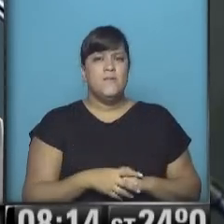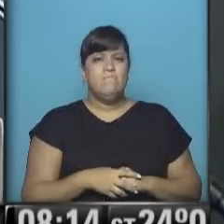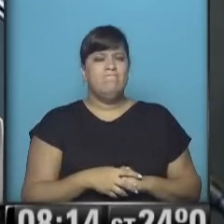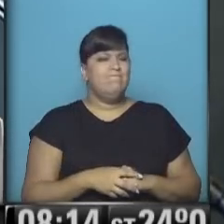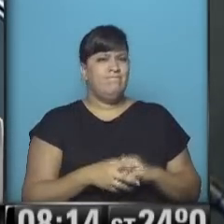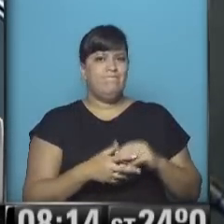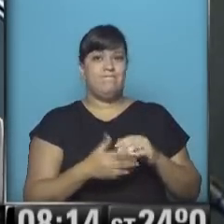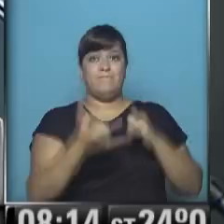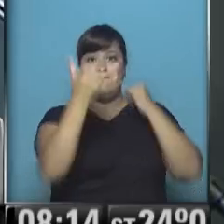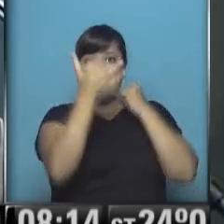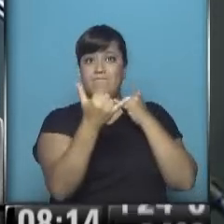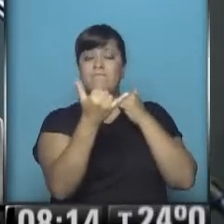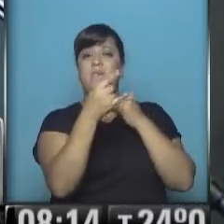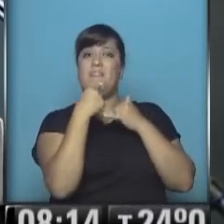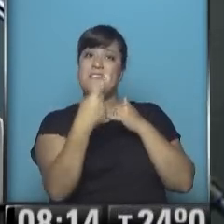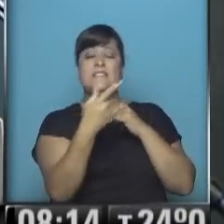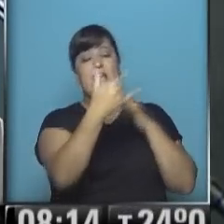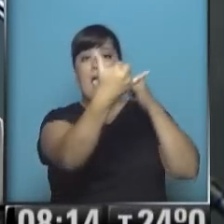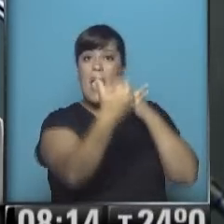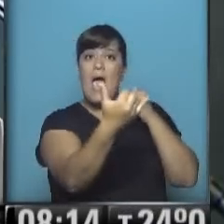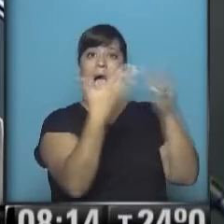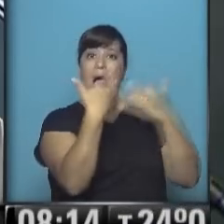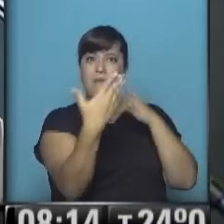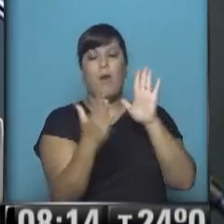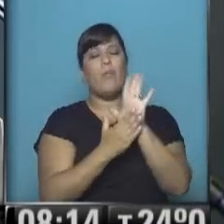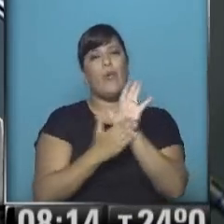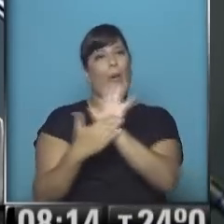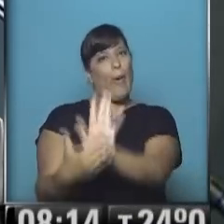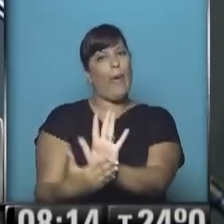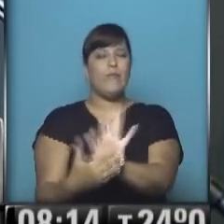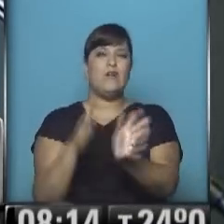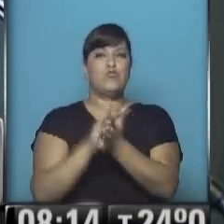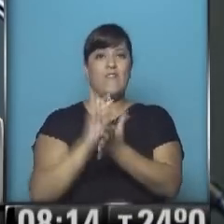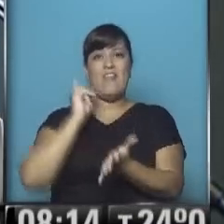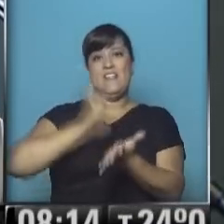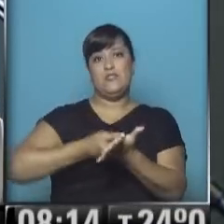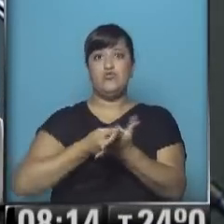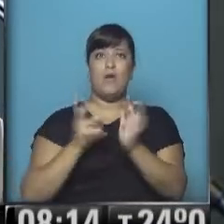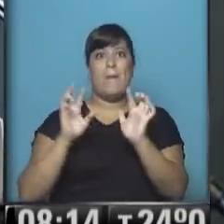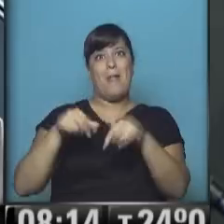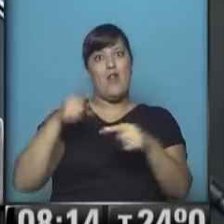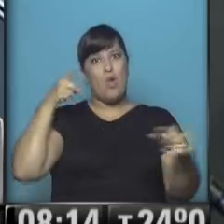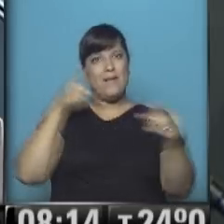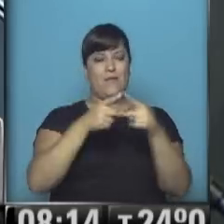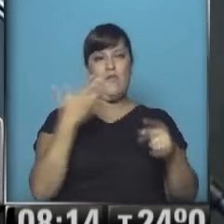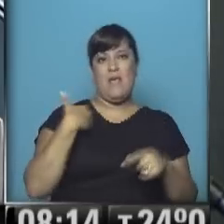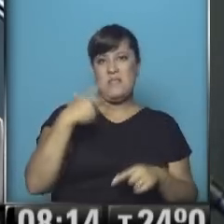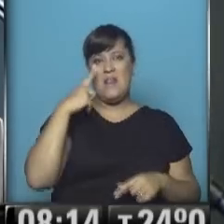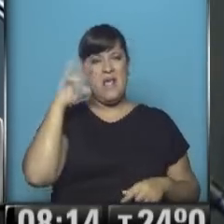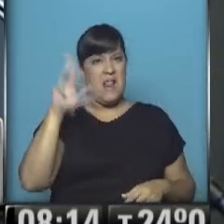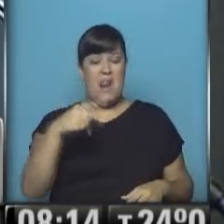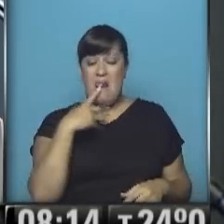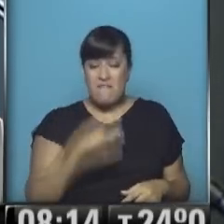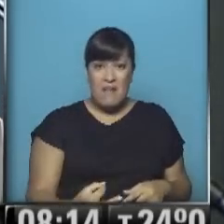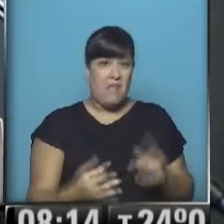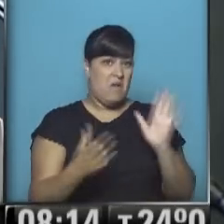esa naturaleza como un elemento probatorio respecto a decisiones destinadas a un plan de cubrimiento, verdaderamente es una falacia argumental